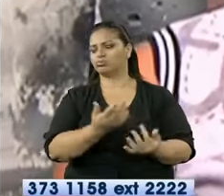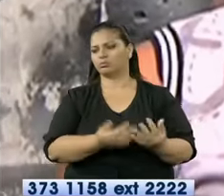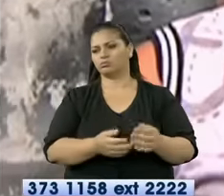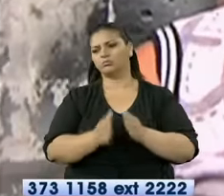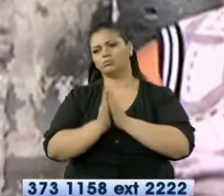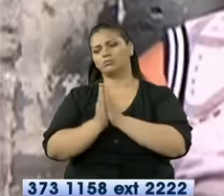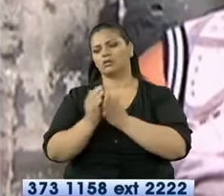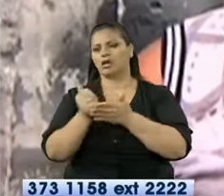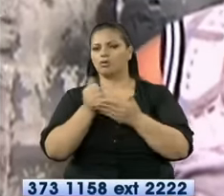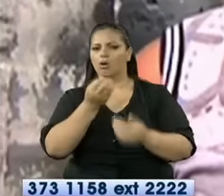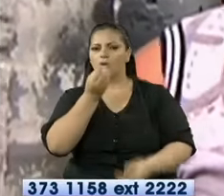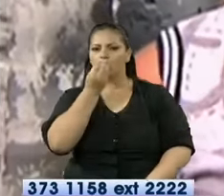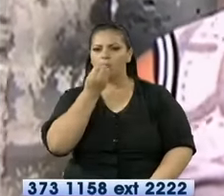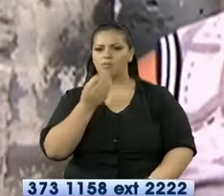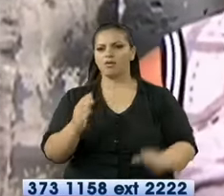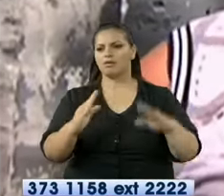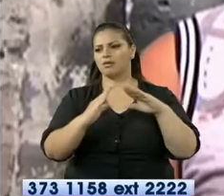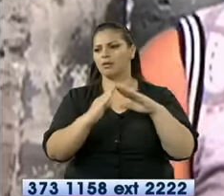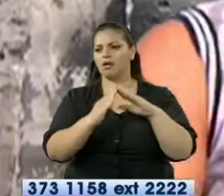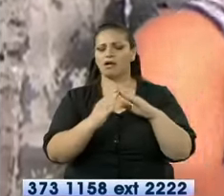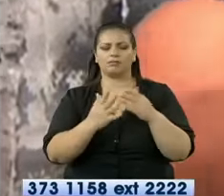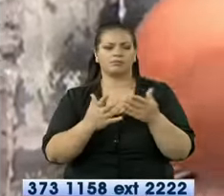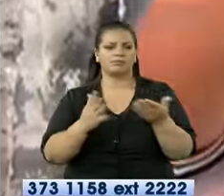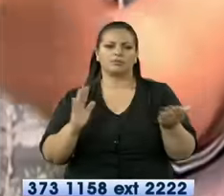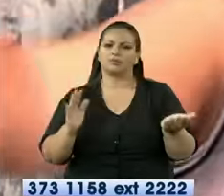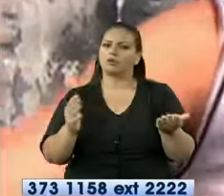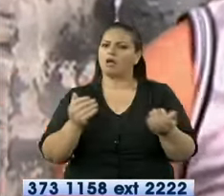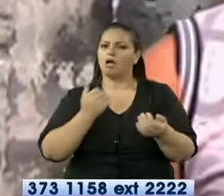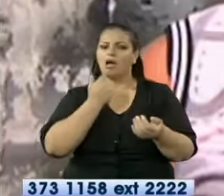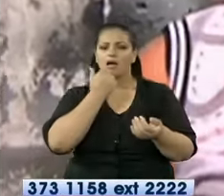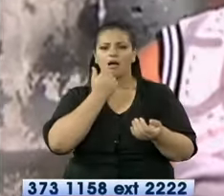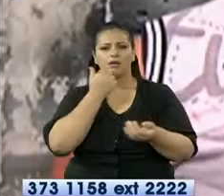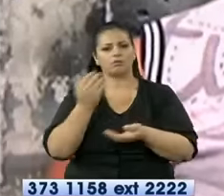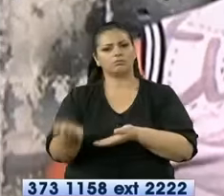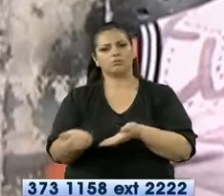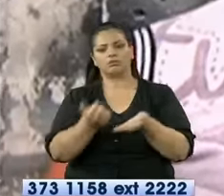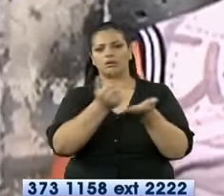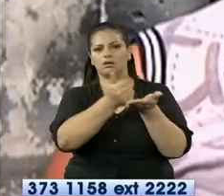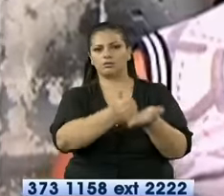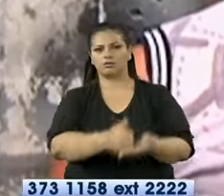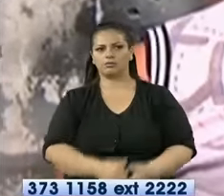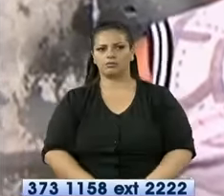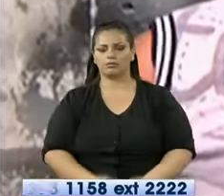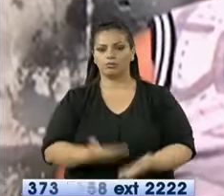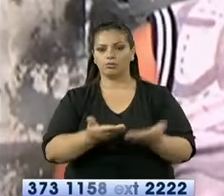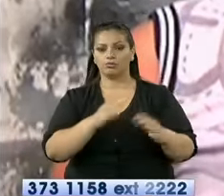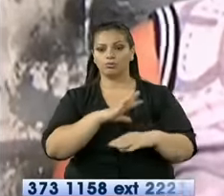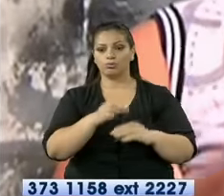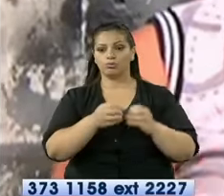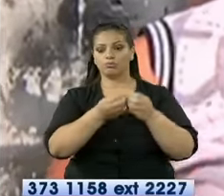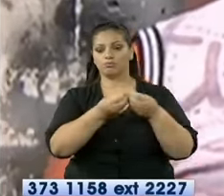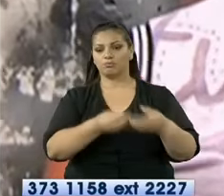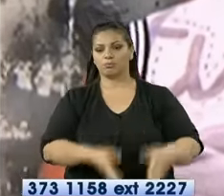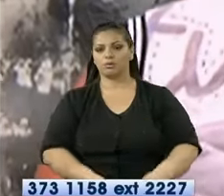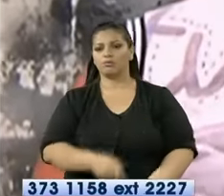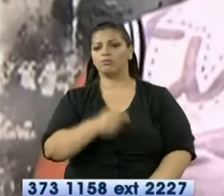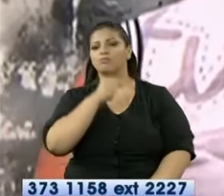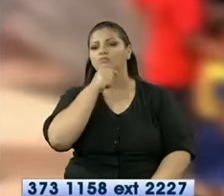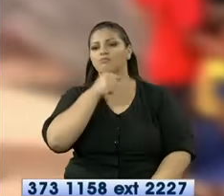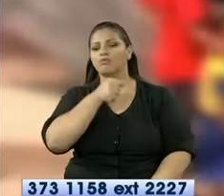den víveres, alguna casita con que la puedan ayudar. Mire que totalmente ha perdido todo. Es un señor ya de la tercera edad y vive solito